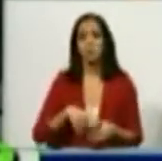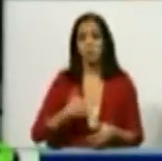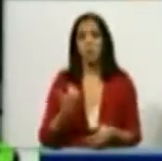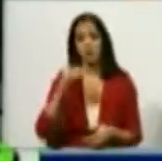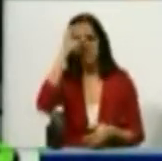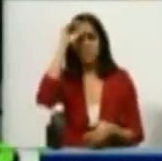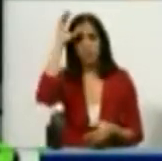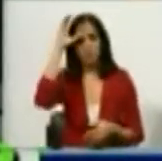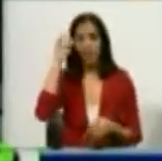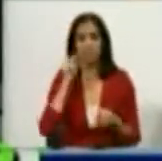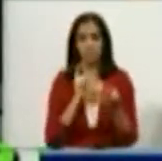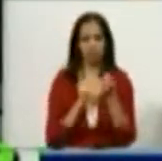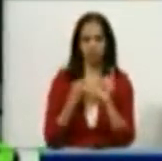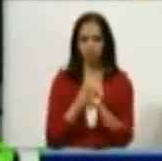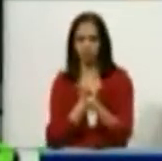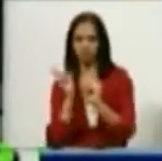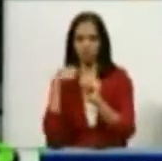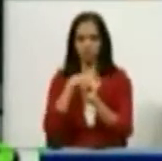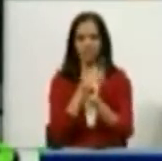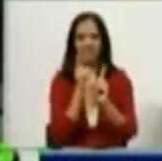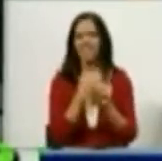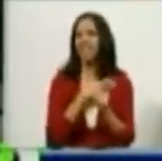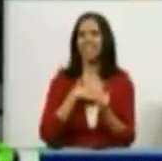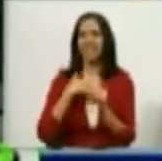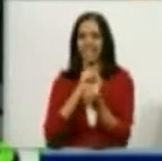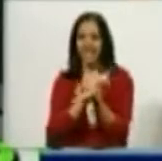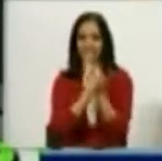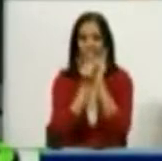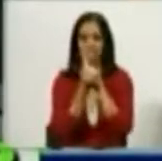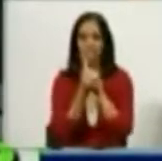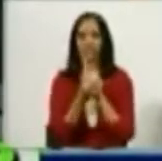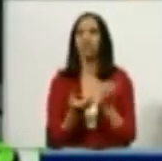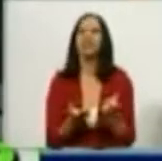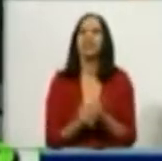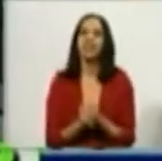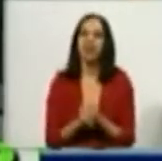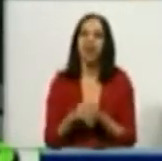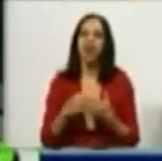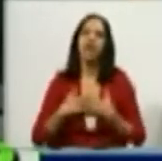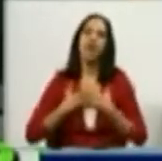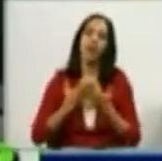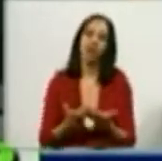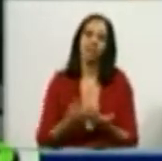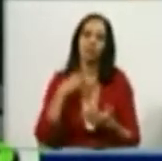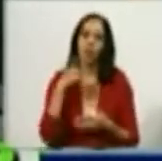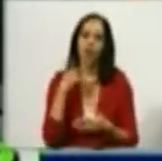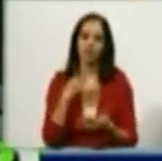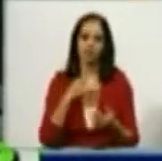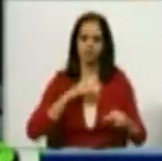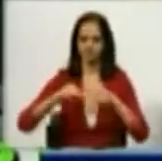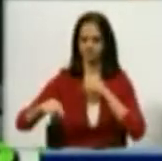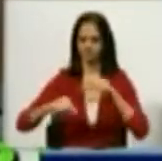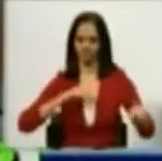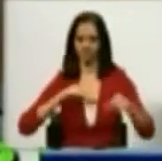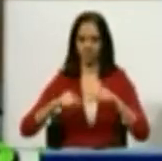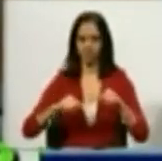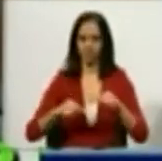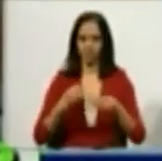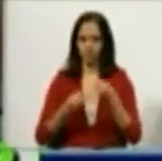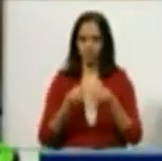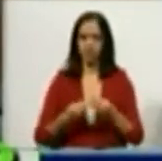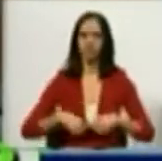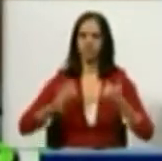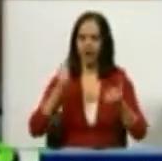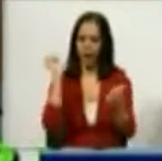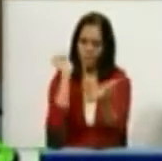muchas audacias en esto de querer reformular la colaboración política con el régimen que nos haga aún más